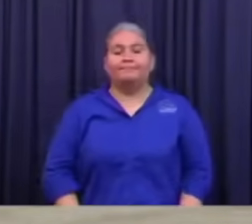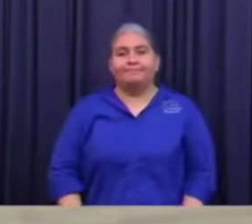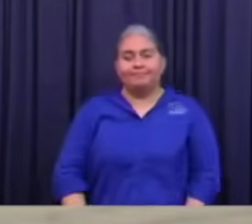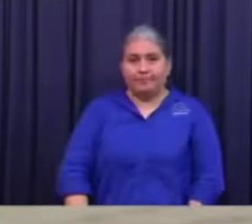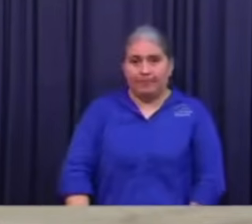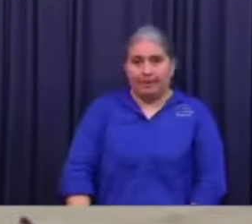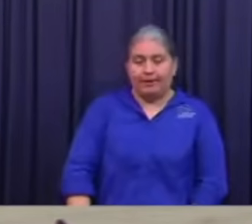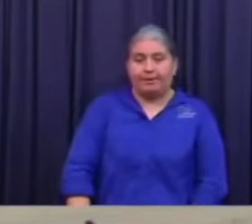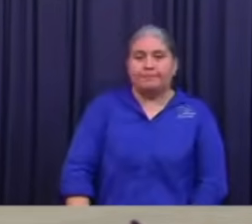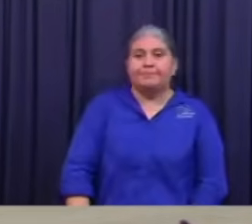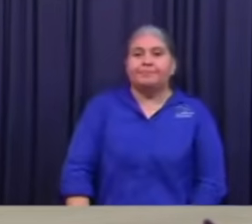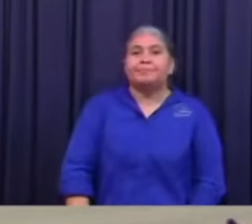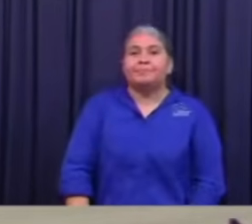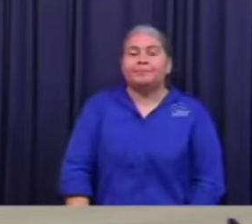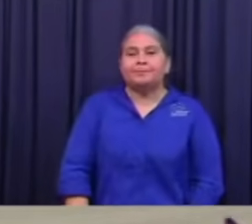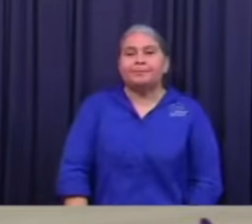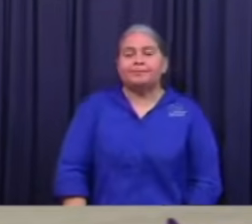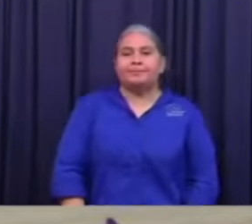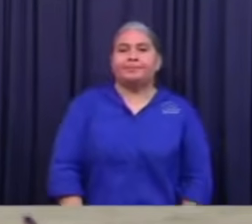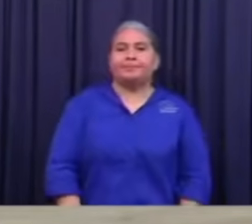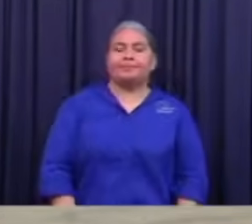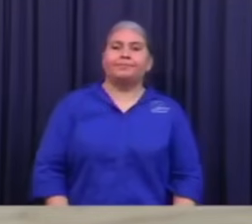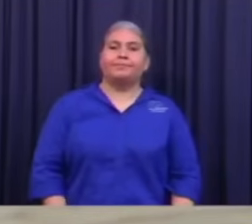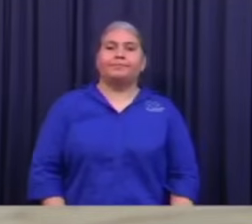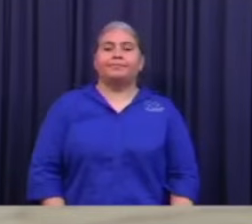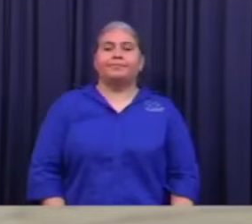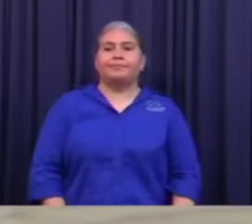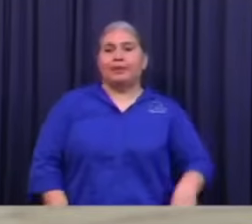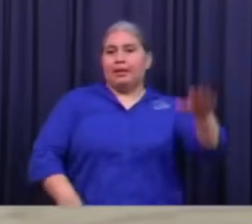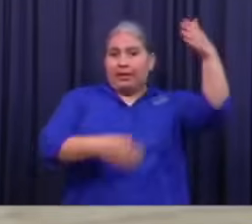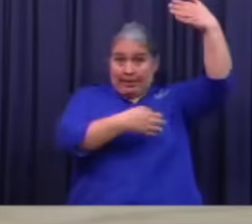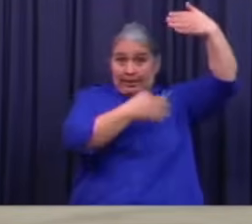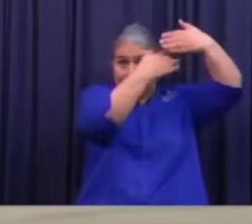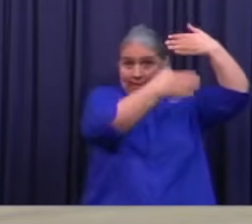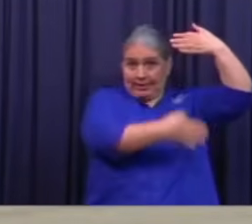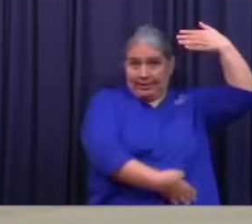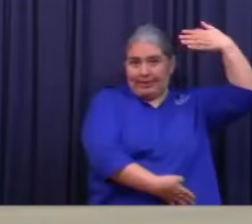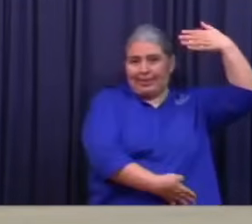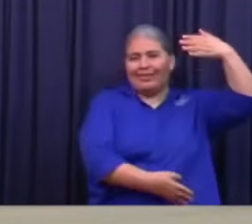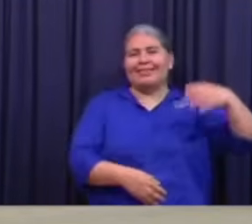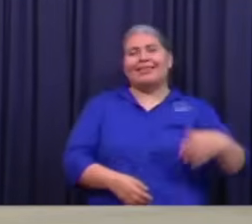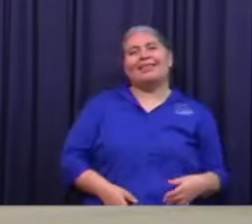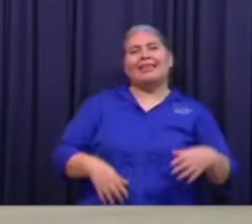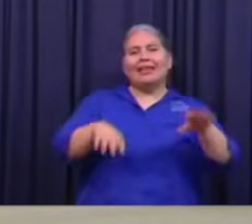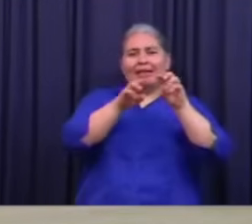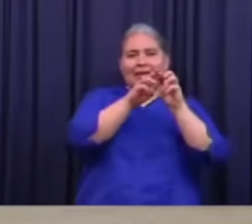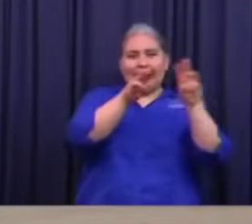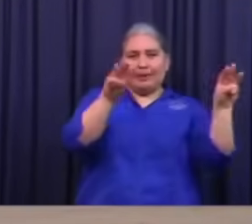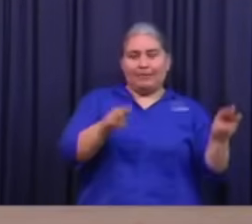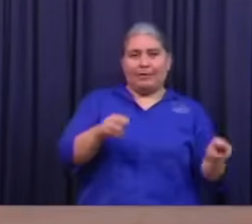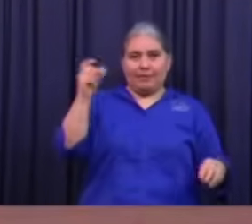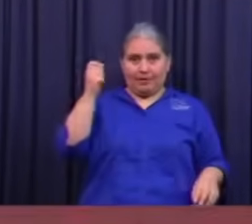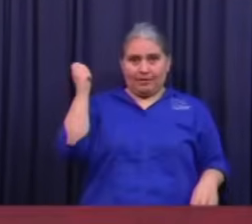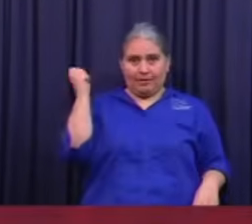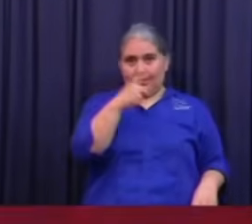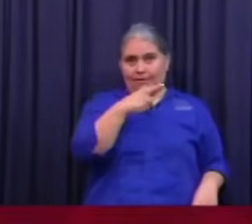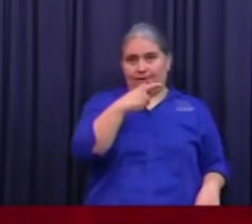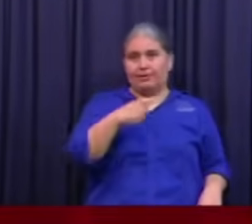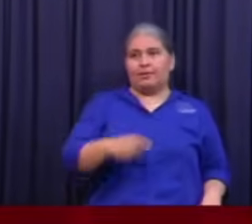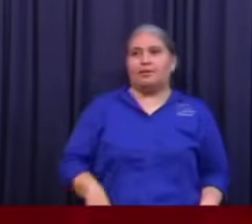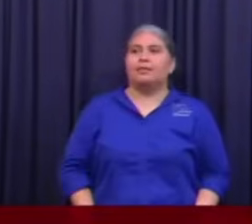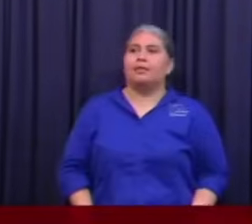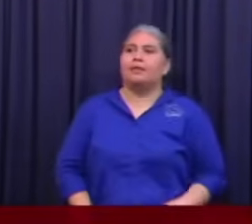digamos está la mesa de David que fue la que predicamos ya en la mañana creo yo sí la mesa de